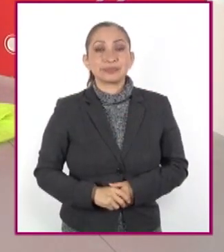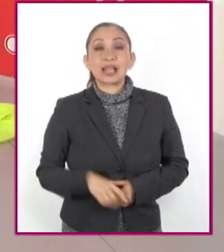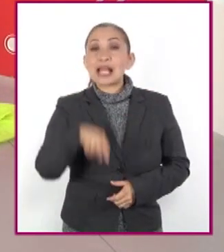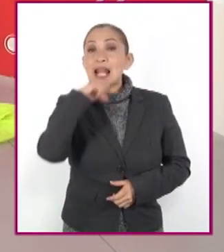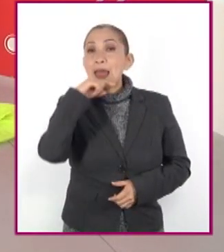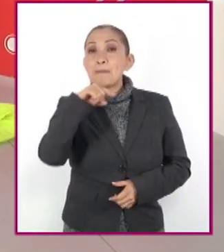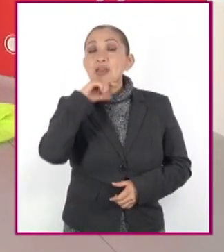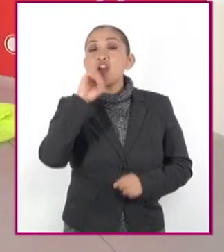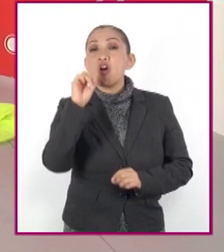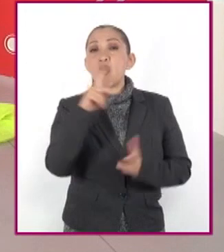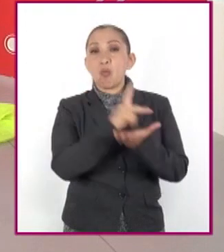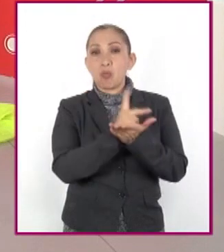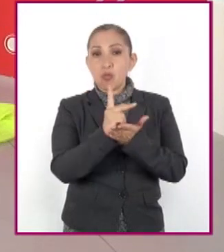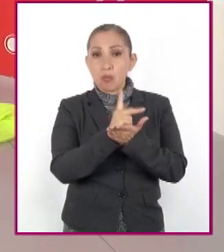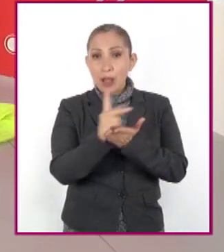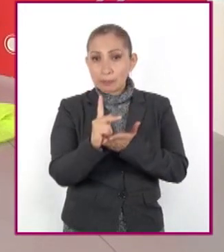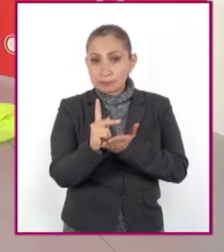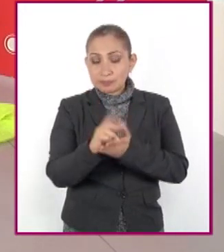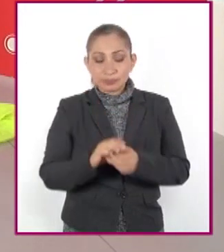lápiz o bolígrafo,